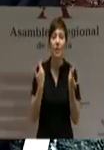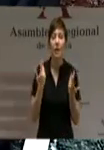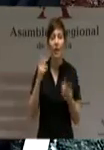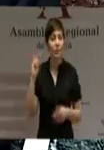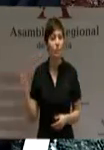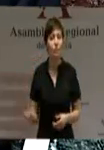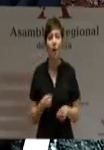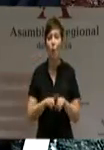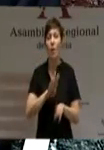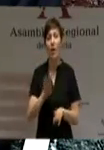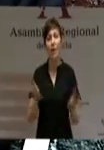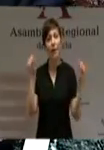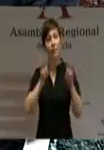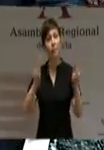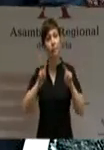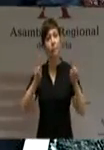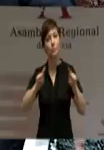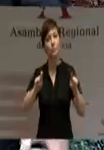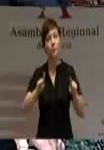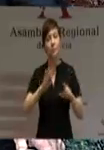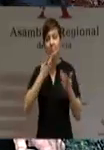clases e impartiendo docencia